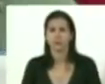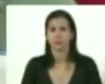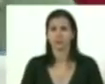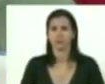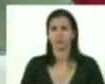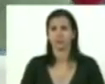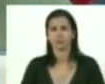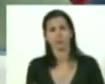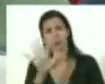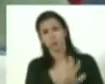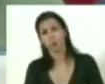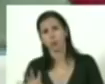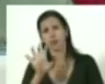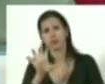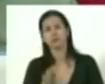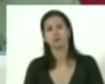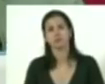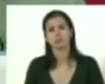del país.